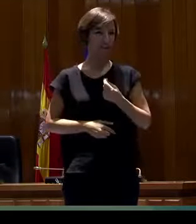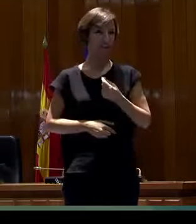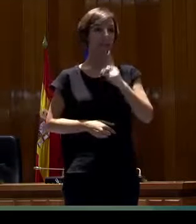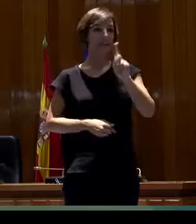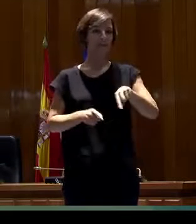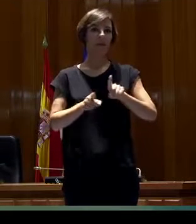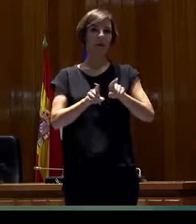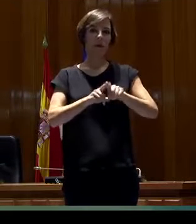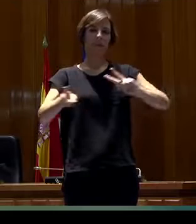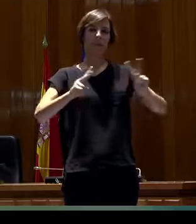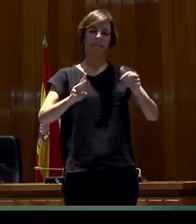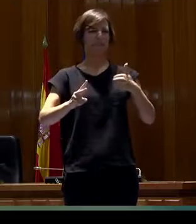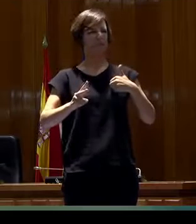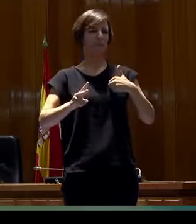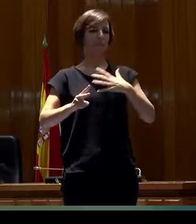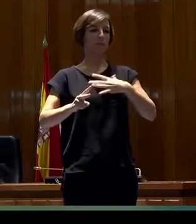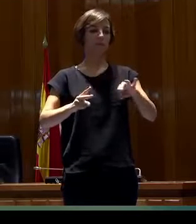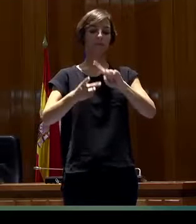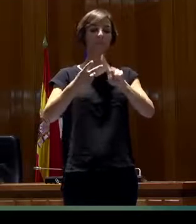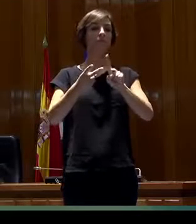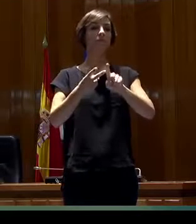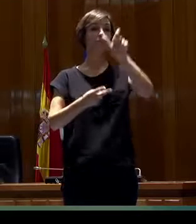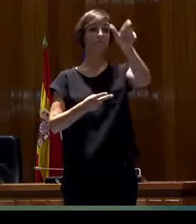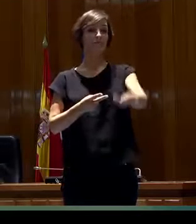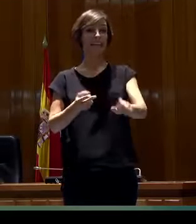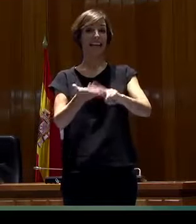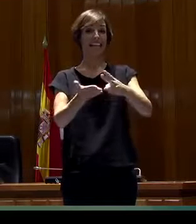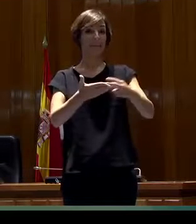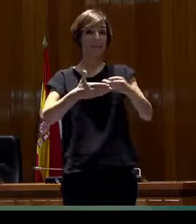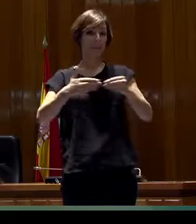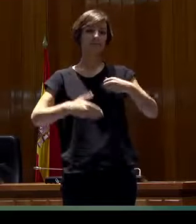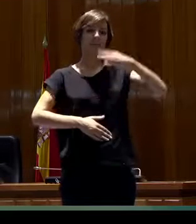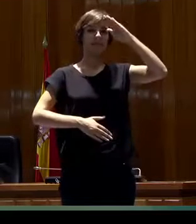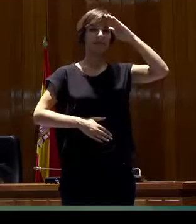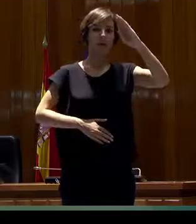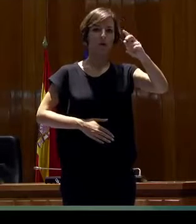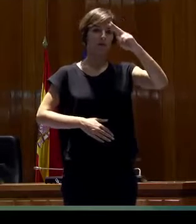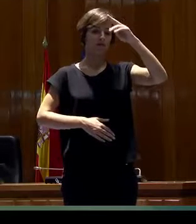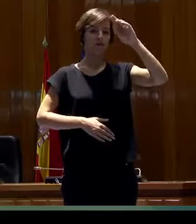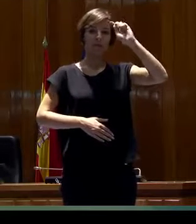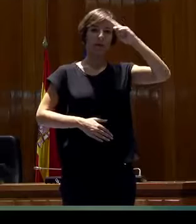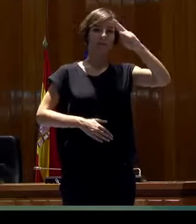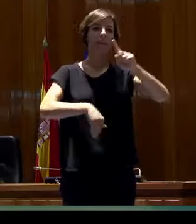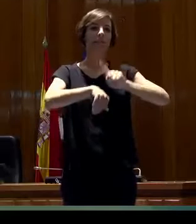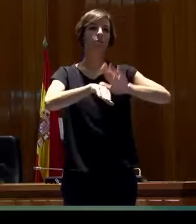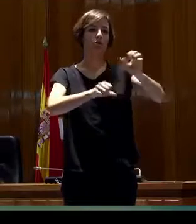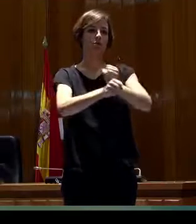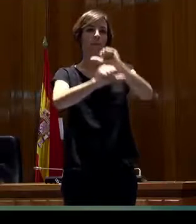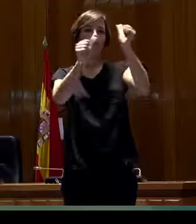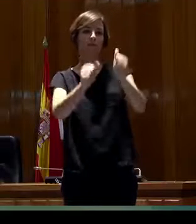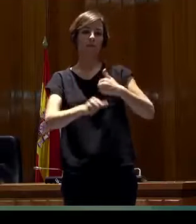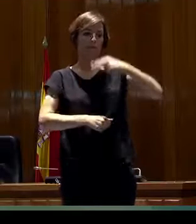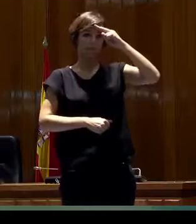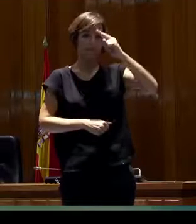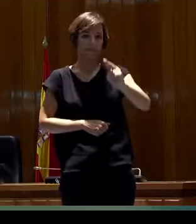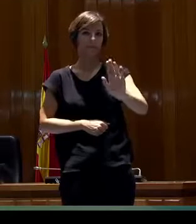la interpretación. La comunicación con el videointérprete, respetar los saludos, el tiempo de trabajo del intérprete, la forma de trabajo